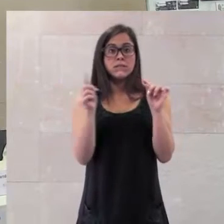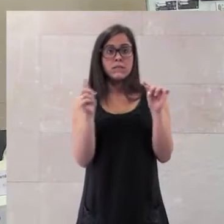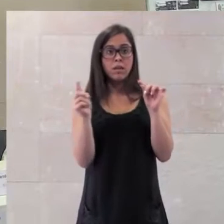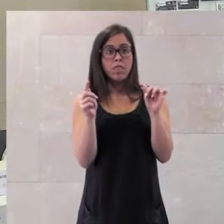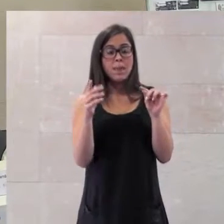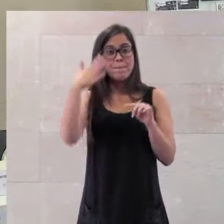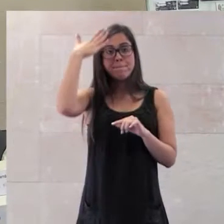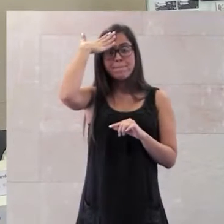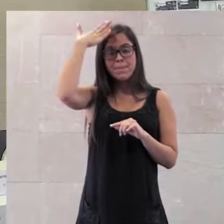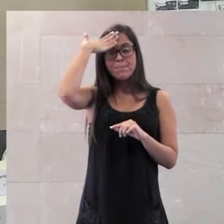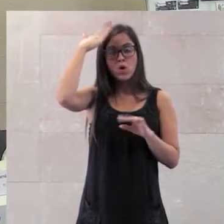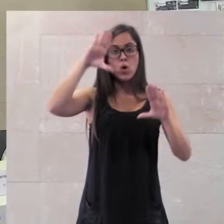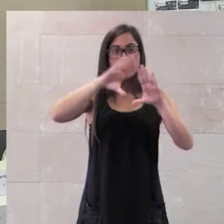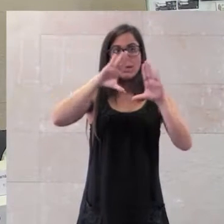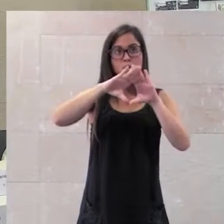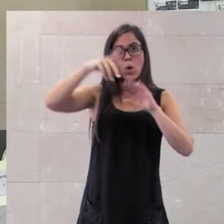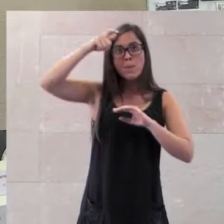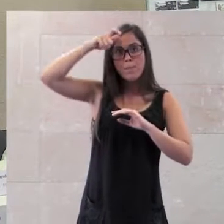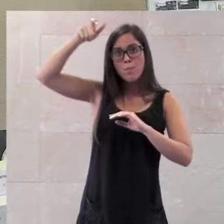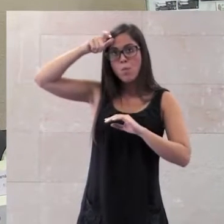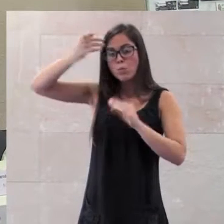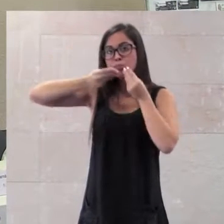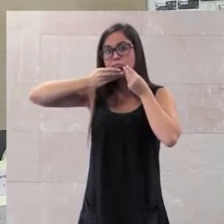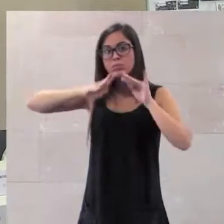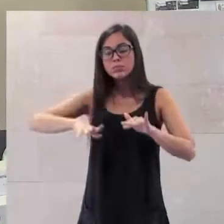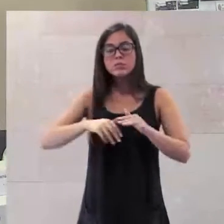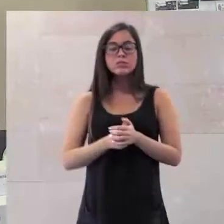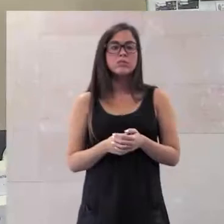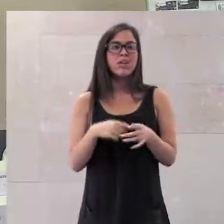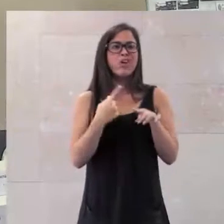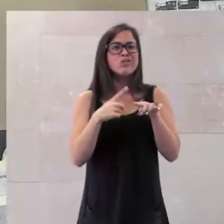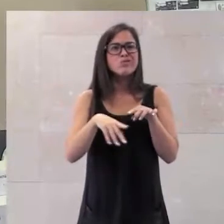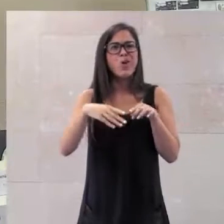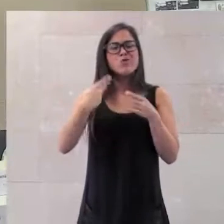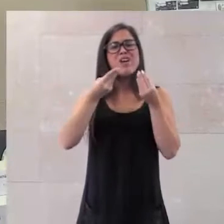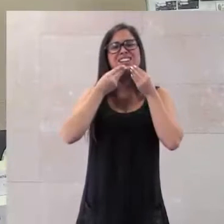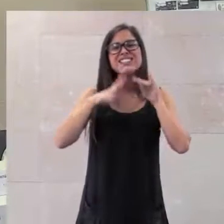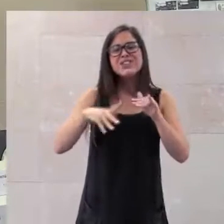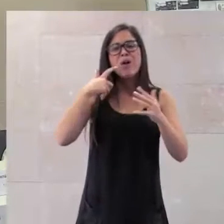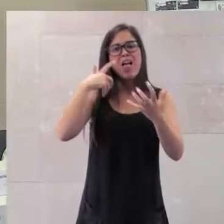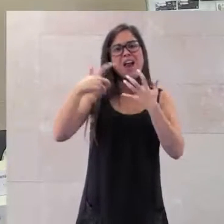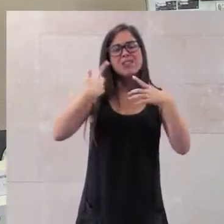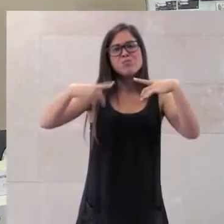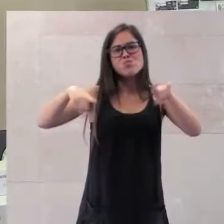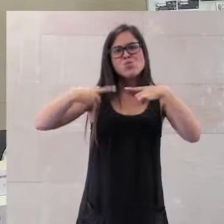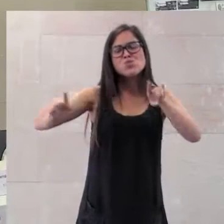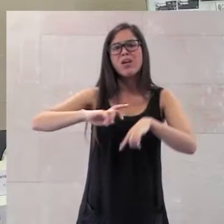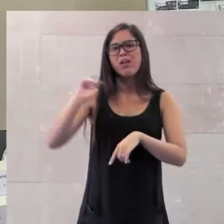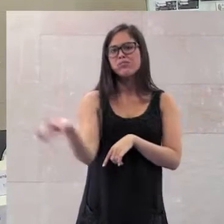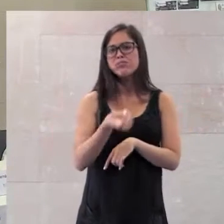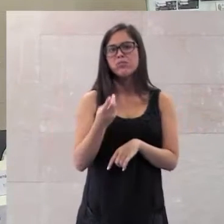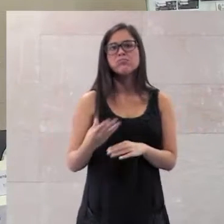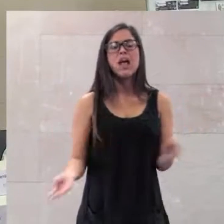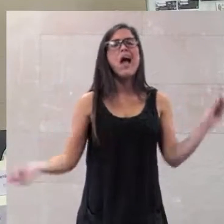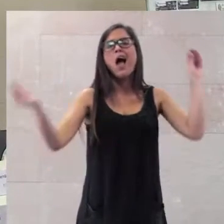las mujeres y feministas de los pueblos. Hay cosas de historia del arte, de la música. Bueno, ¿qué tienen en común